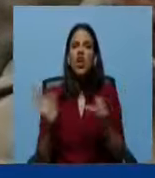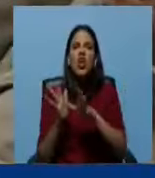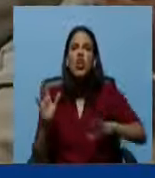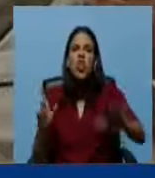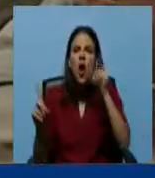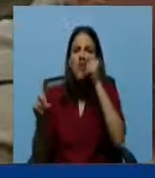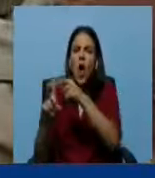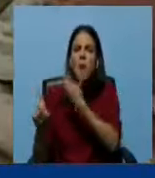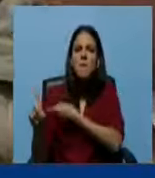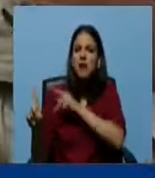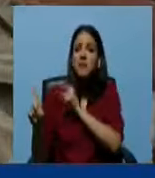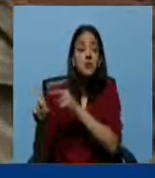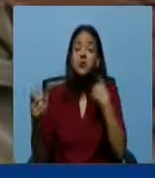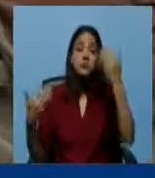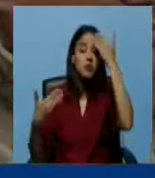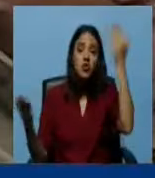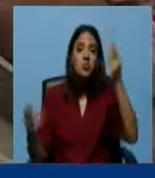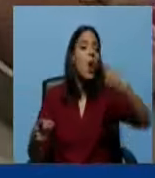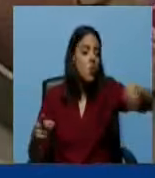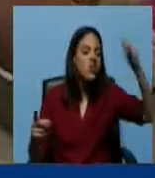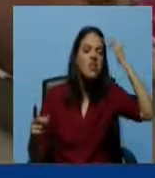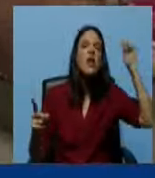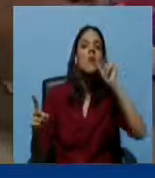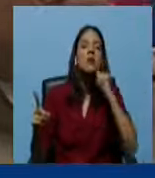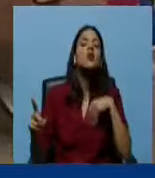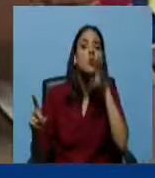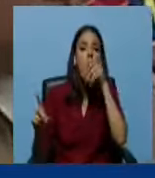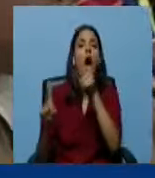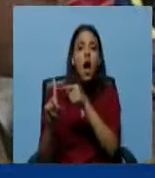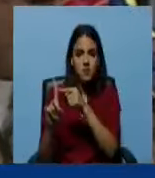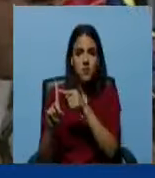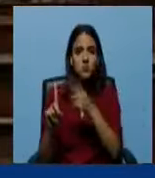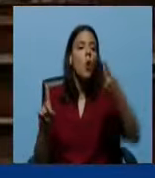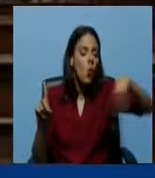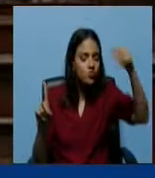ahorita. Tú lo conoces, Torrealba. ¿Tú sabes quién es?